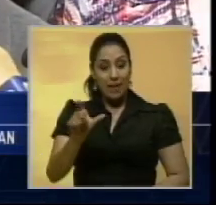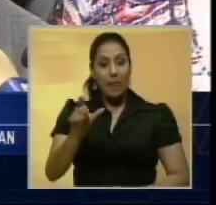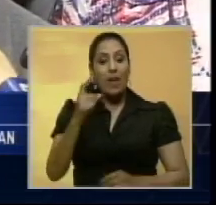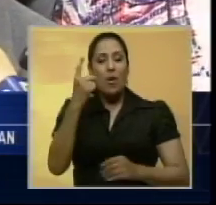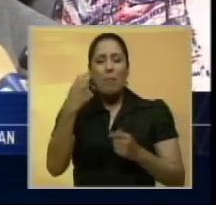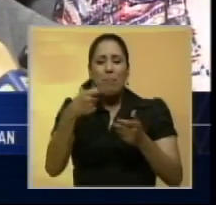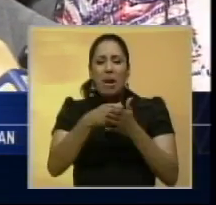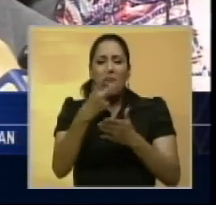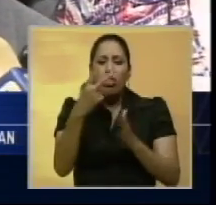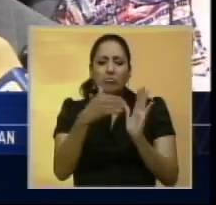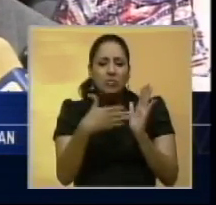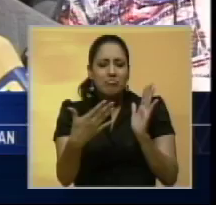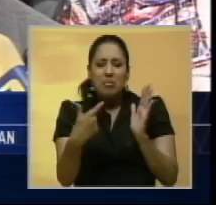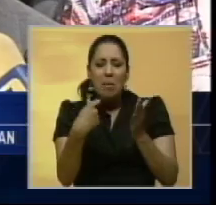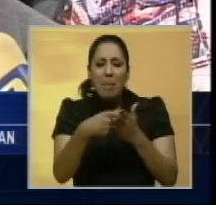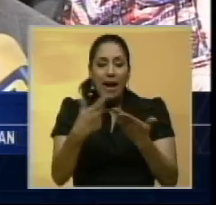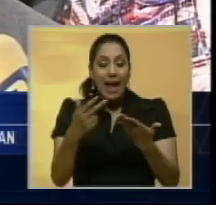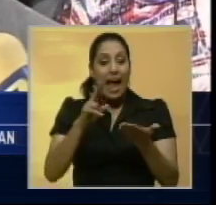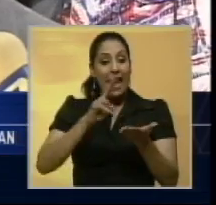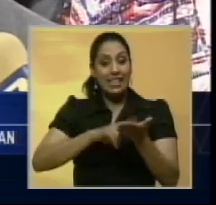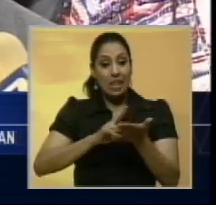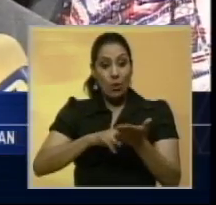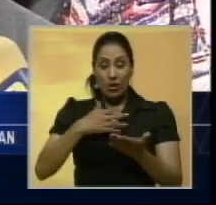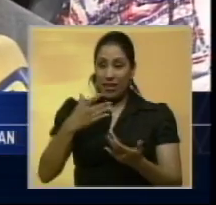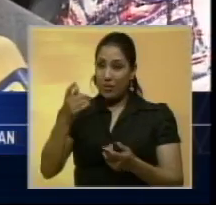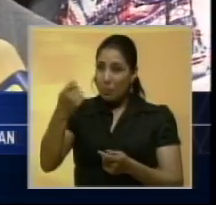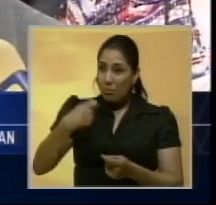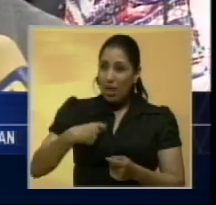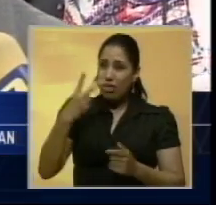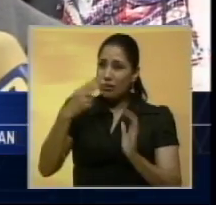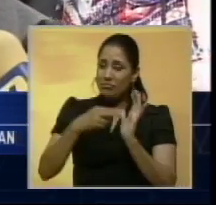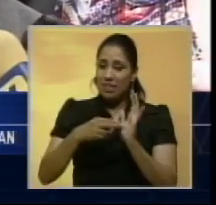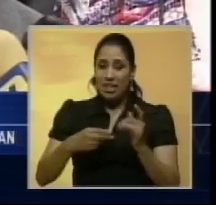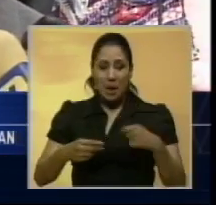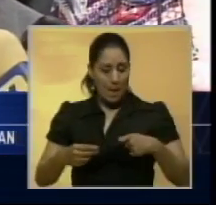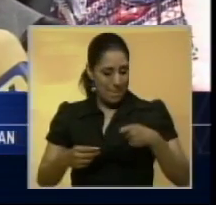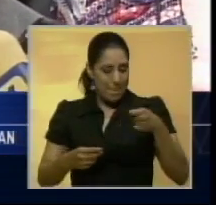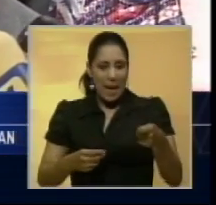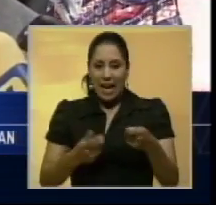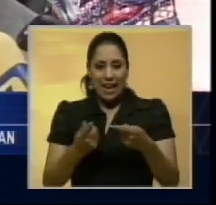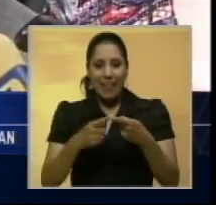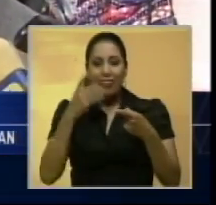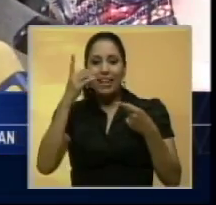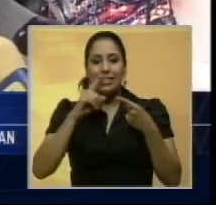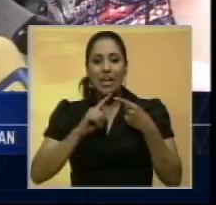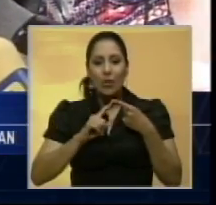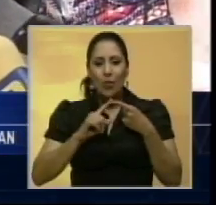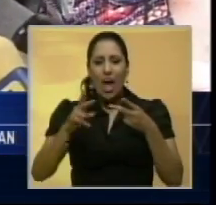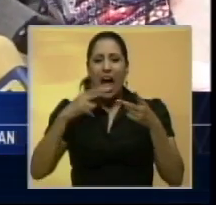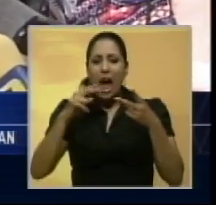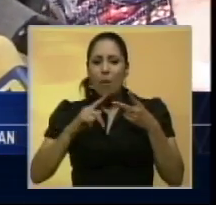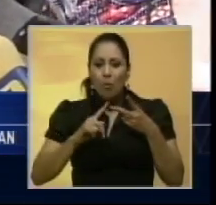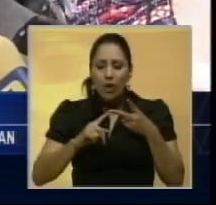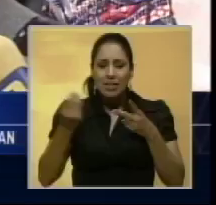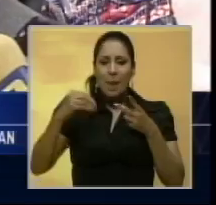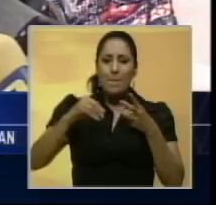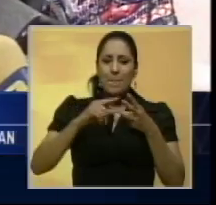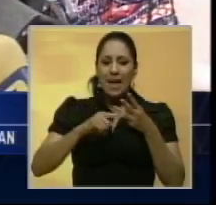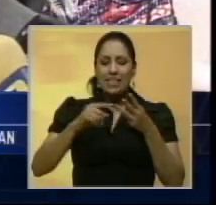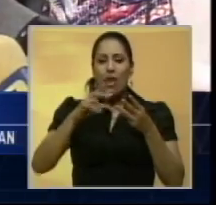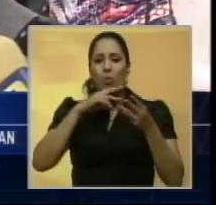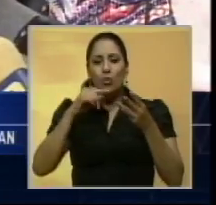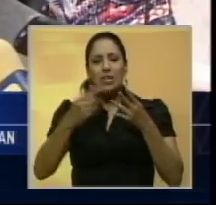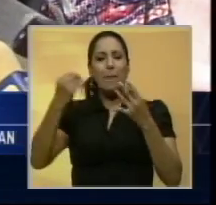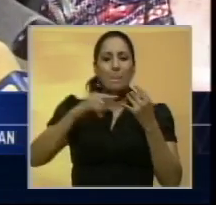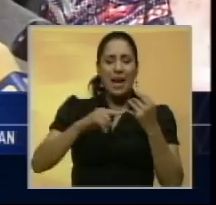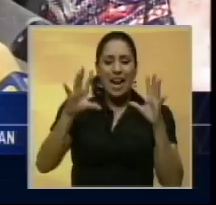2.000 bolívares? El seguro pretende que con 2.000 bolívares se pague un desayuno, un almuerzo, una merienda y